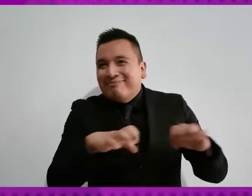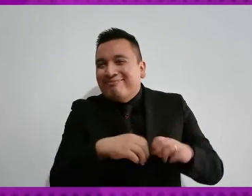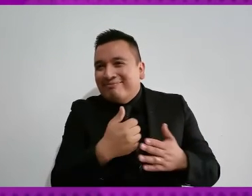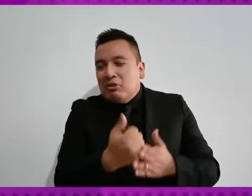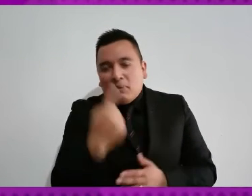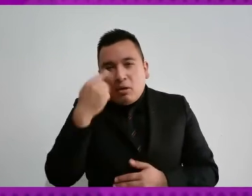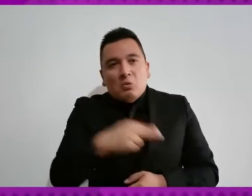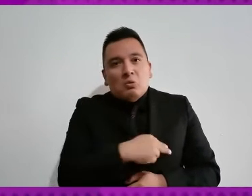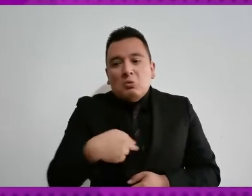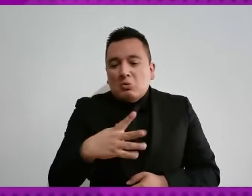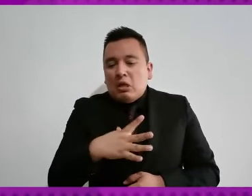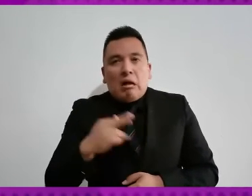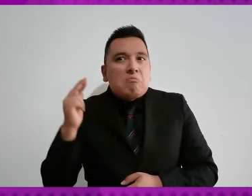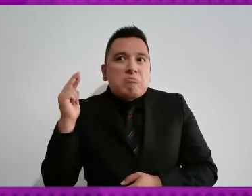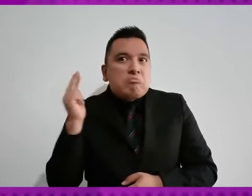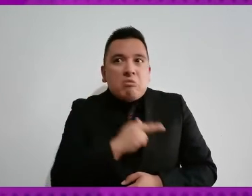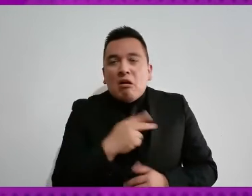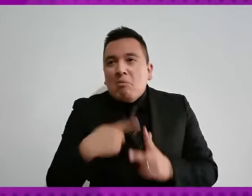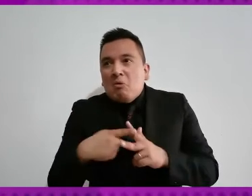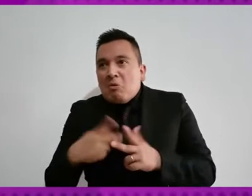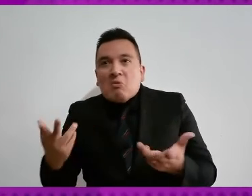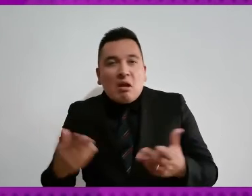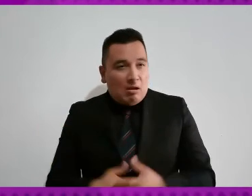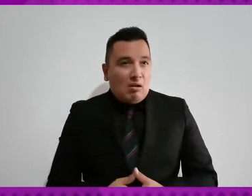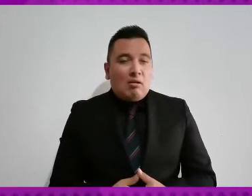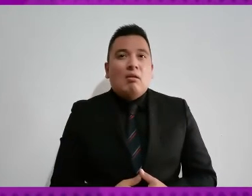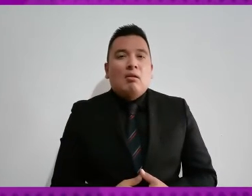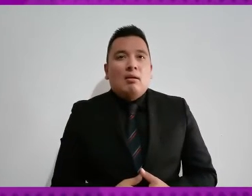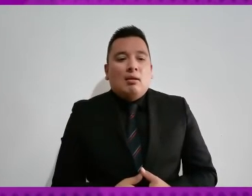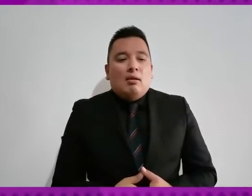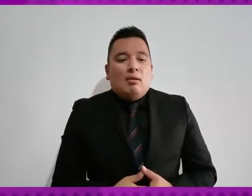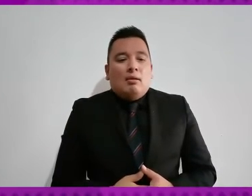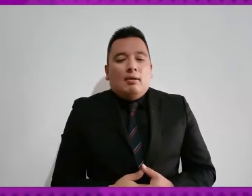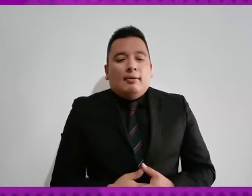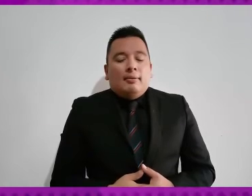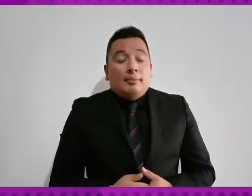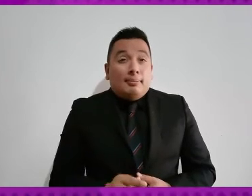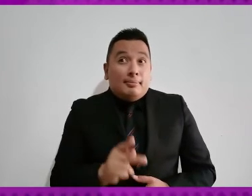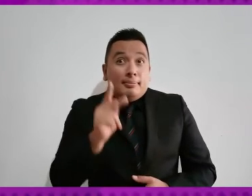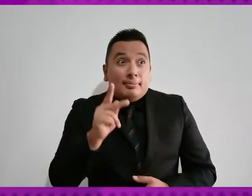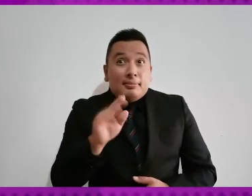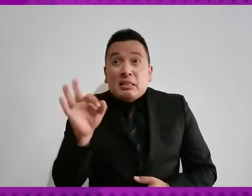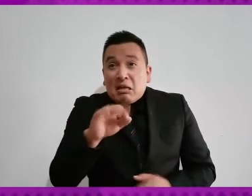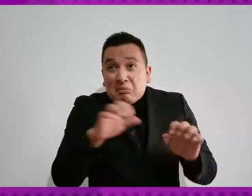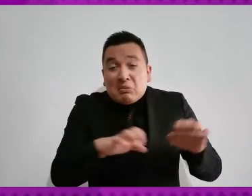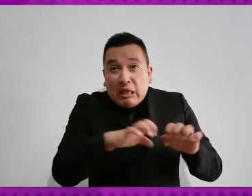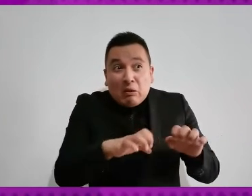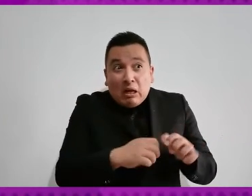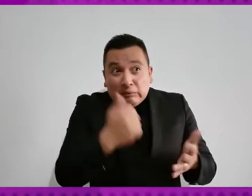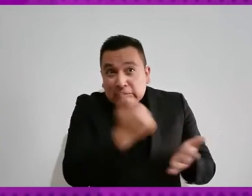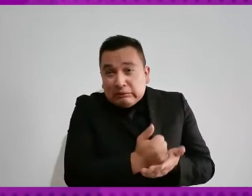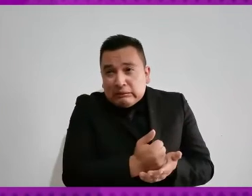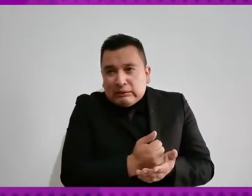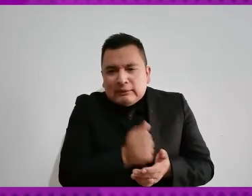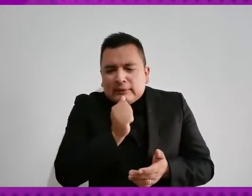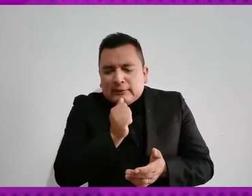tener un programa de resultados electorales preliminares, un cómputo más rápido, pero si no se hiciera ya